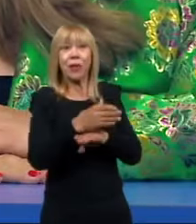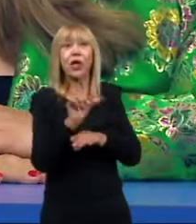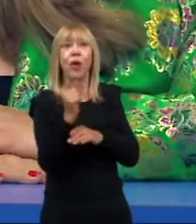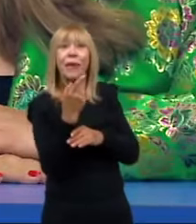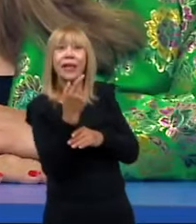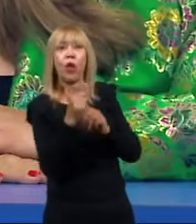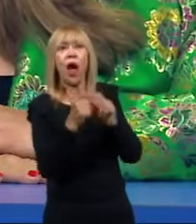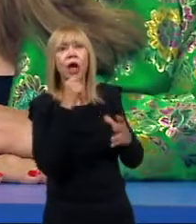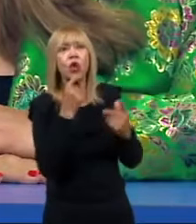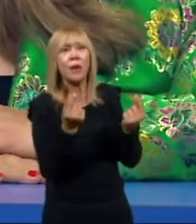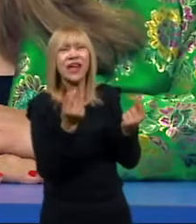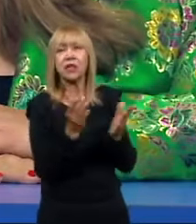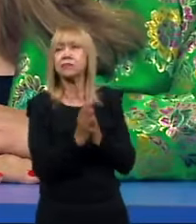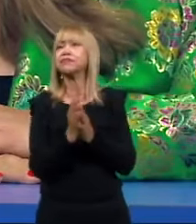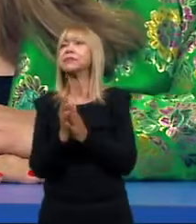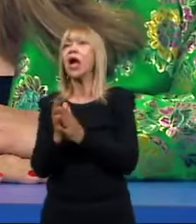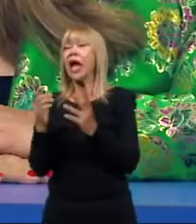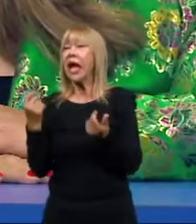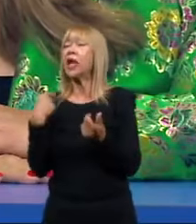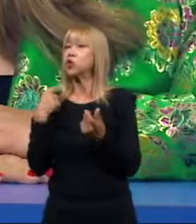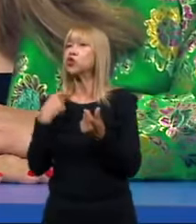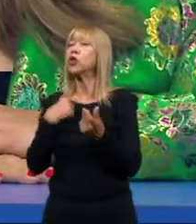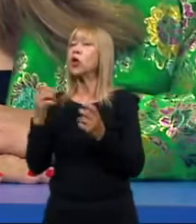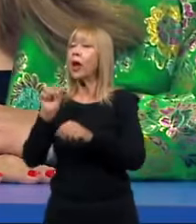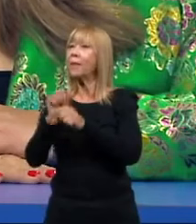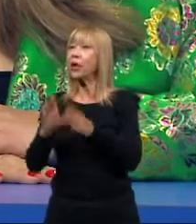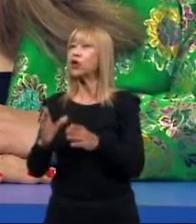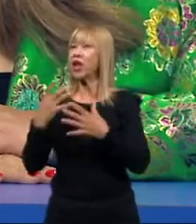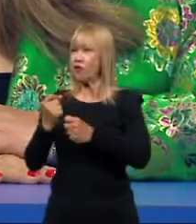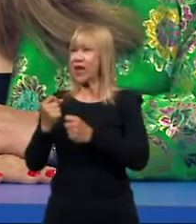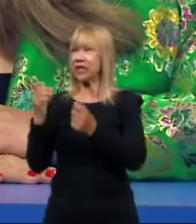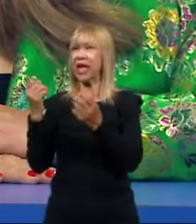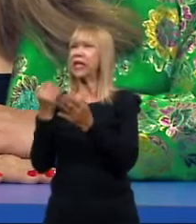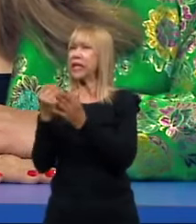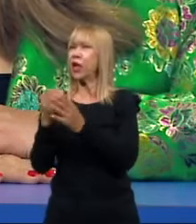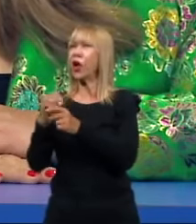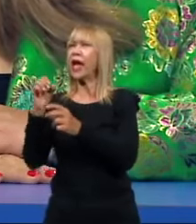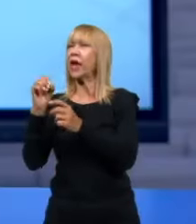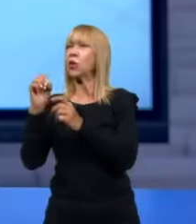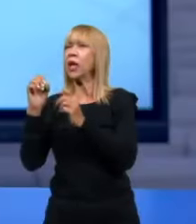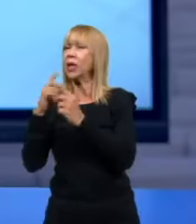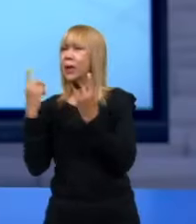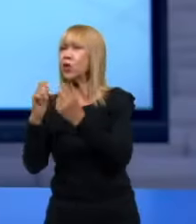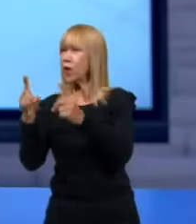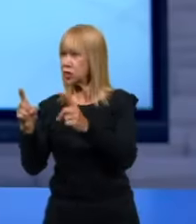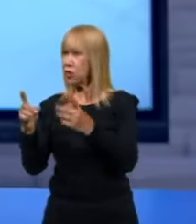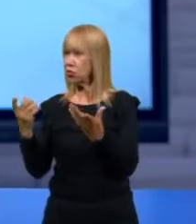Comisionada, el asunto de los empleados de confianza, el dinero en el Departamento de Educación, ¿se está haciendo dirigido a donde están